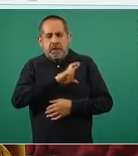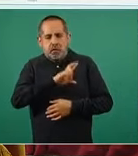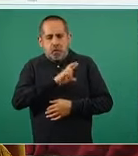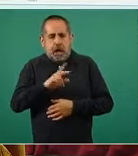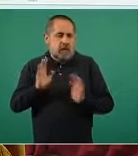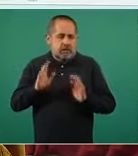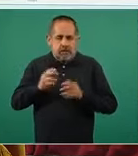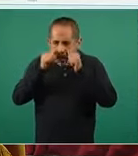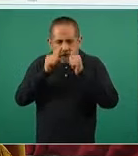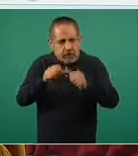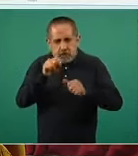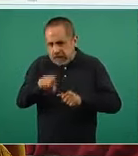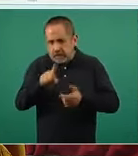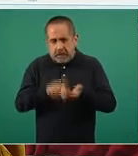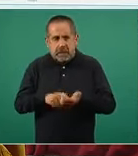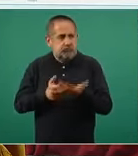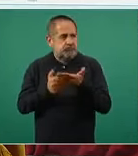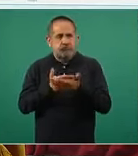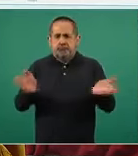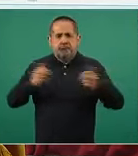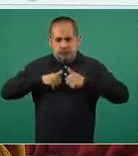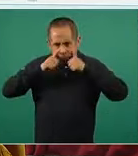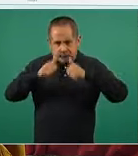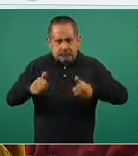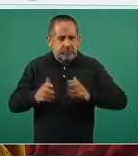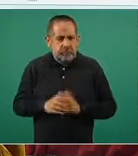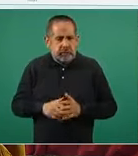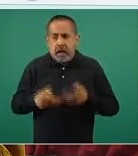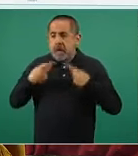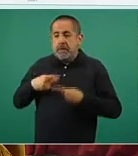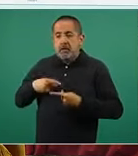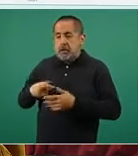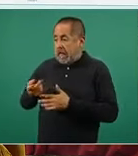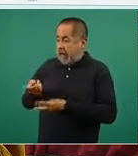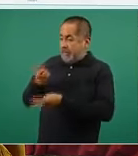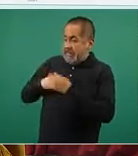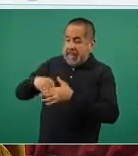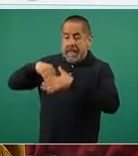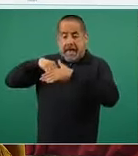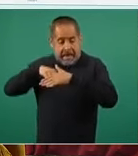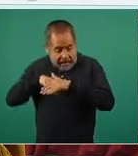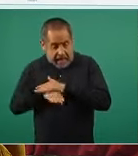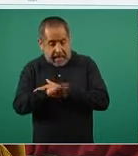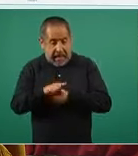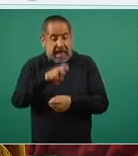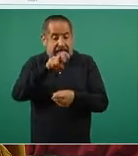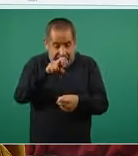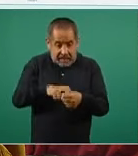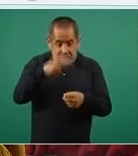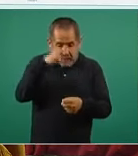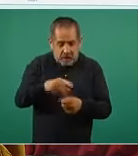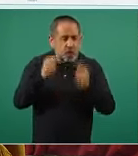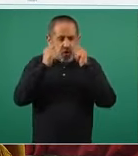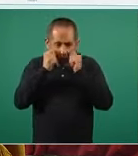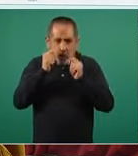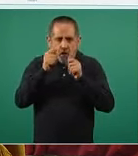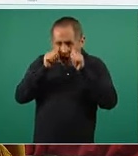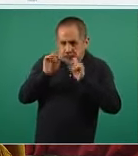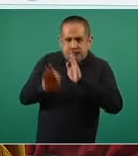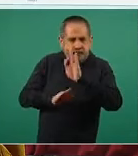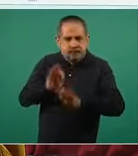para toda la población mexicana y toda la población que se encuentra en territorio mexicano, independientemente de su estatus